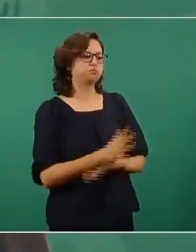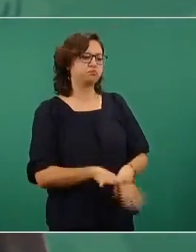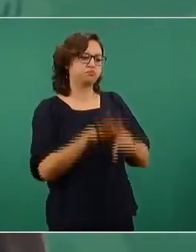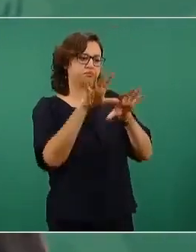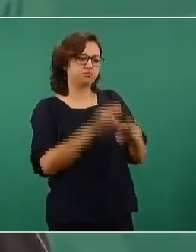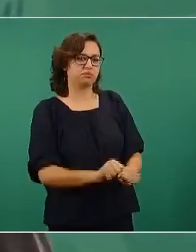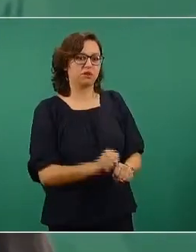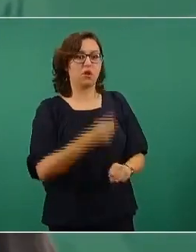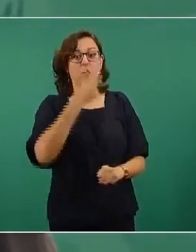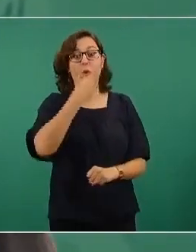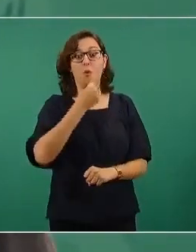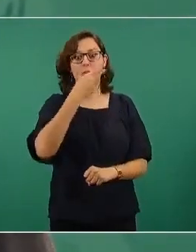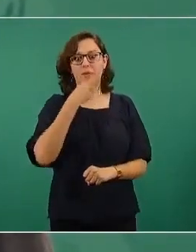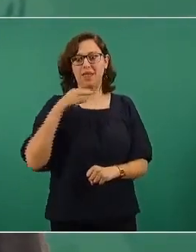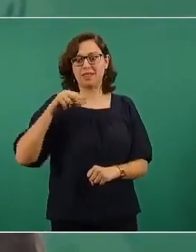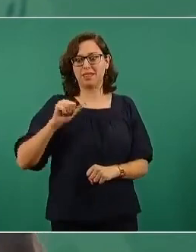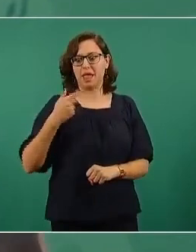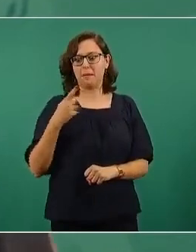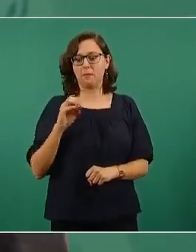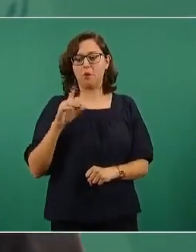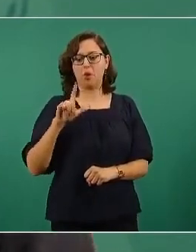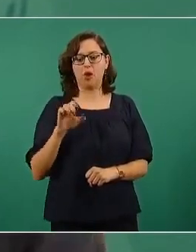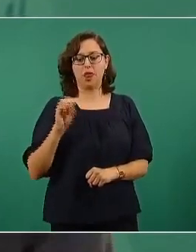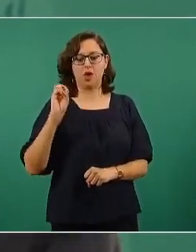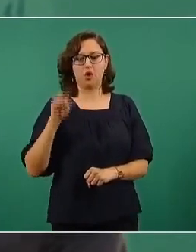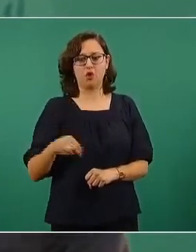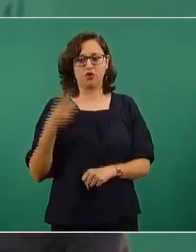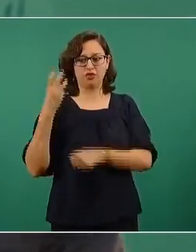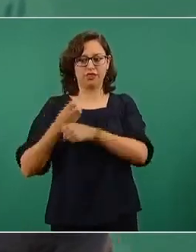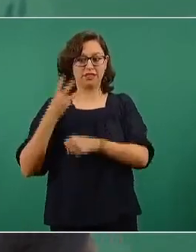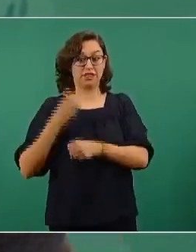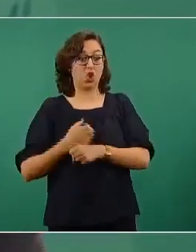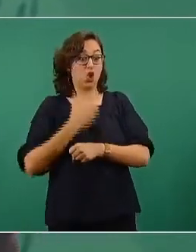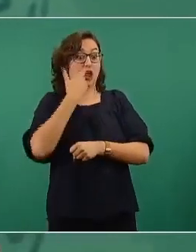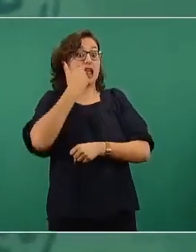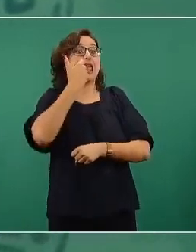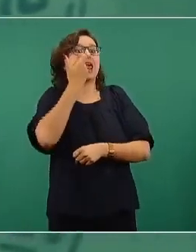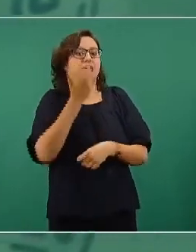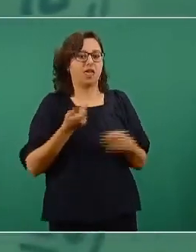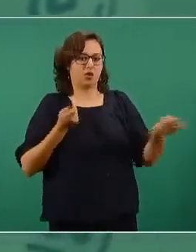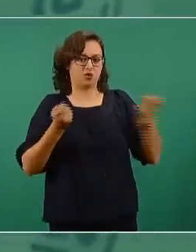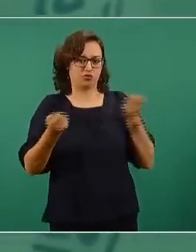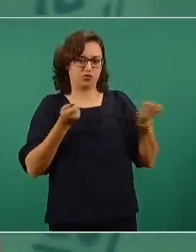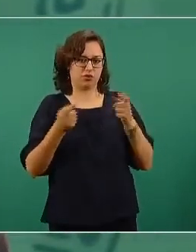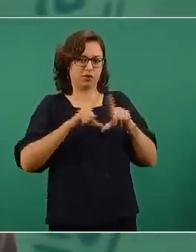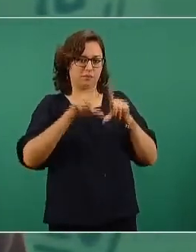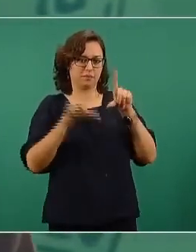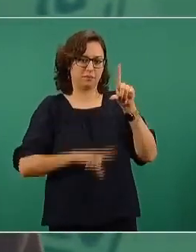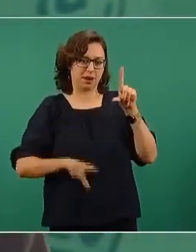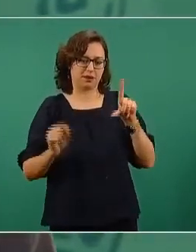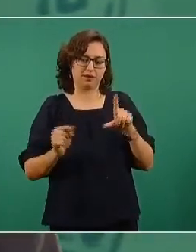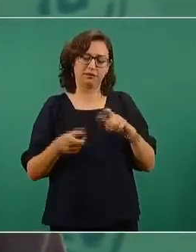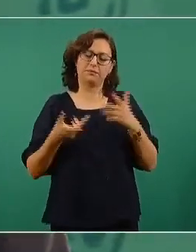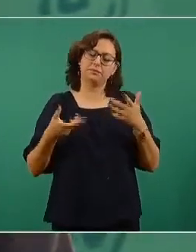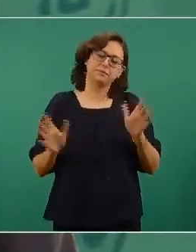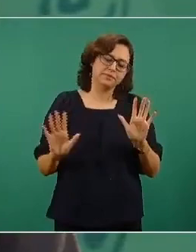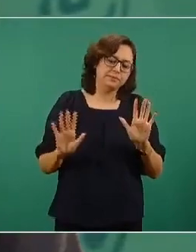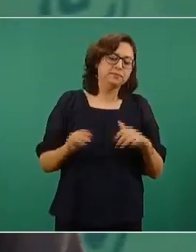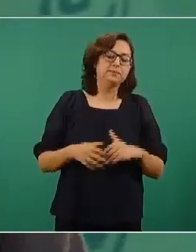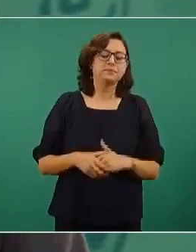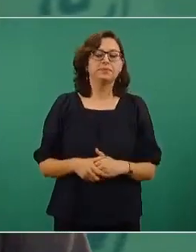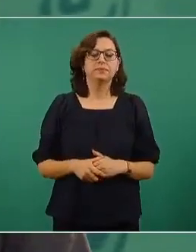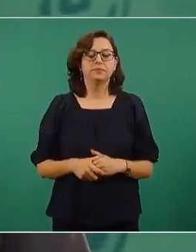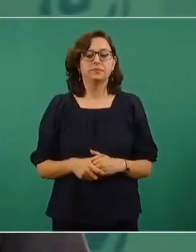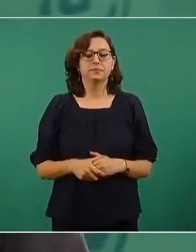III era tener a México como colonia. Pero bueno,